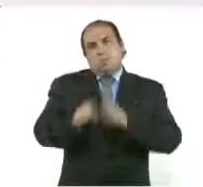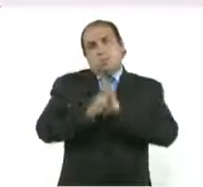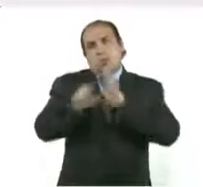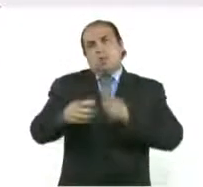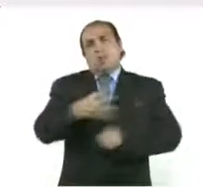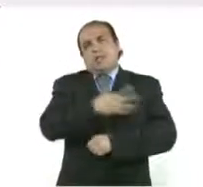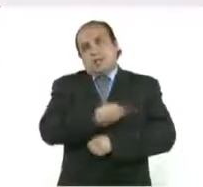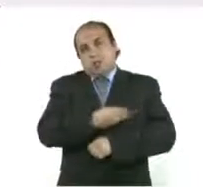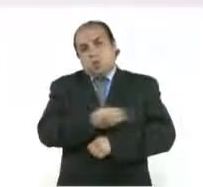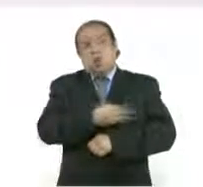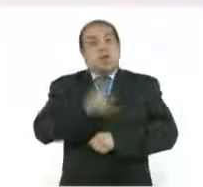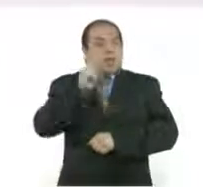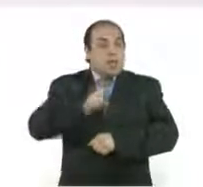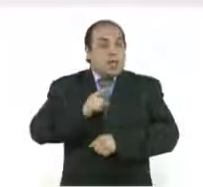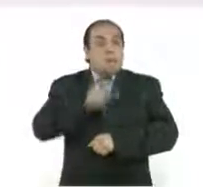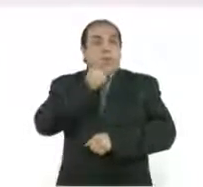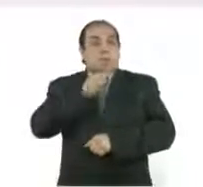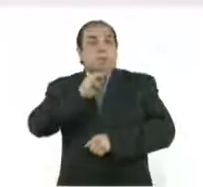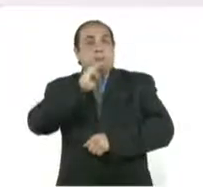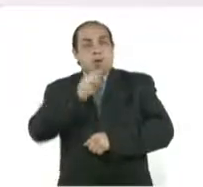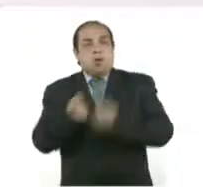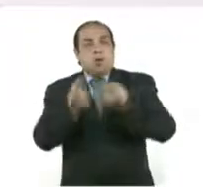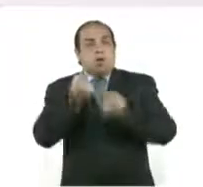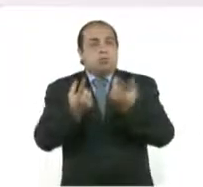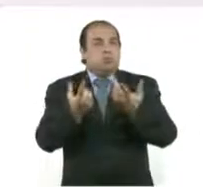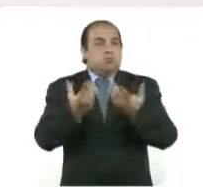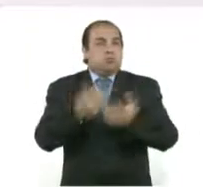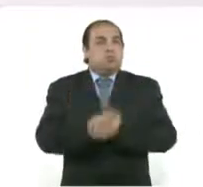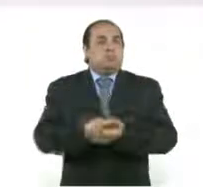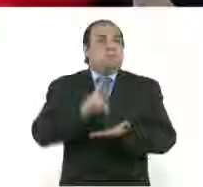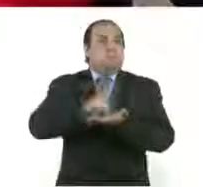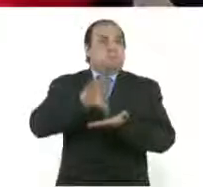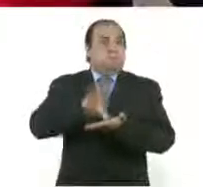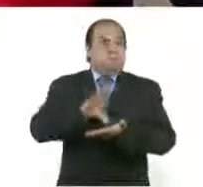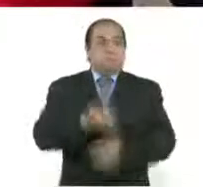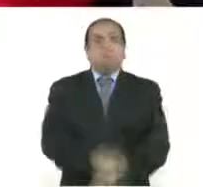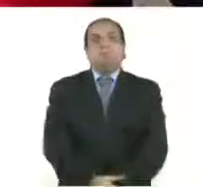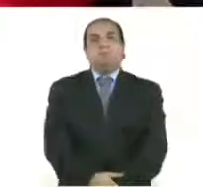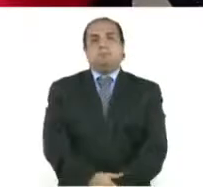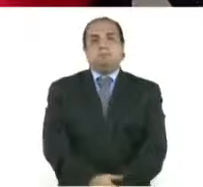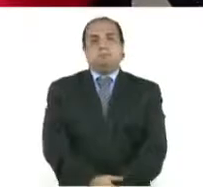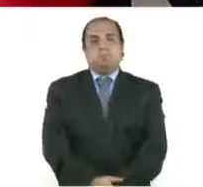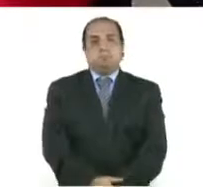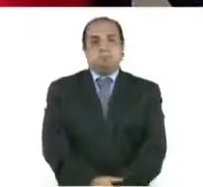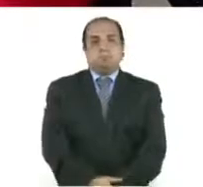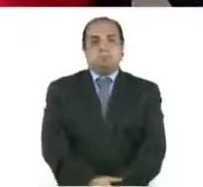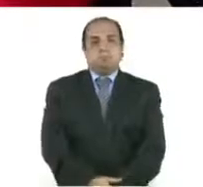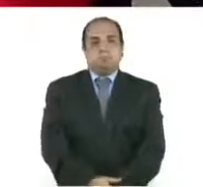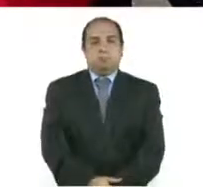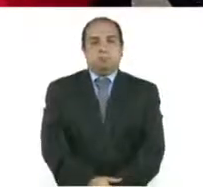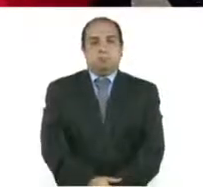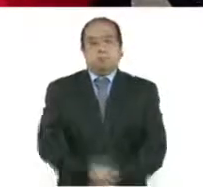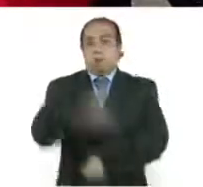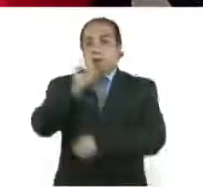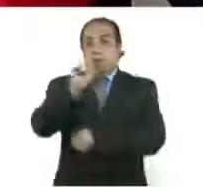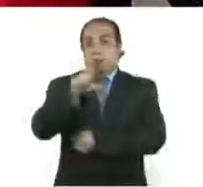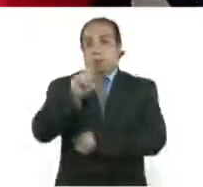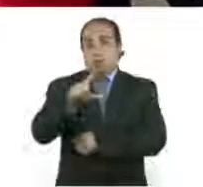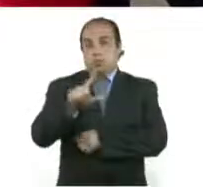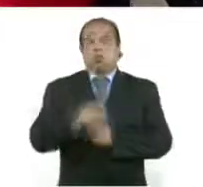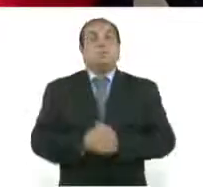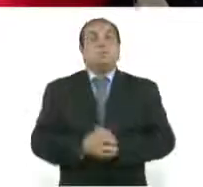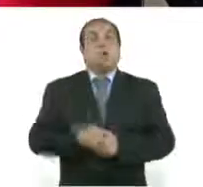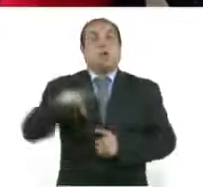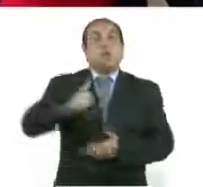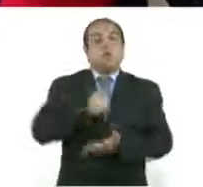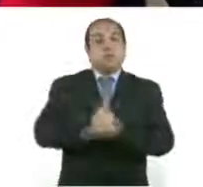una hija, un padre, una madre con algún problema, con alguna discapacidad. Y también desde la ciudad, y ahí